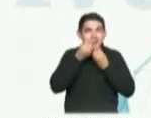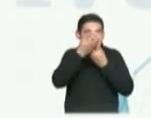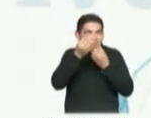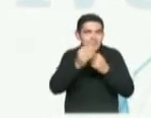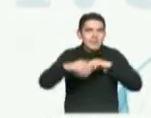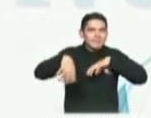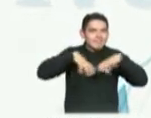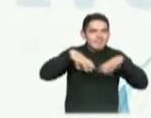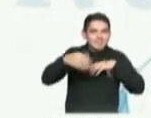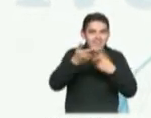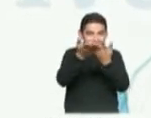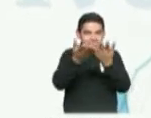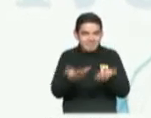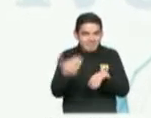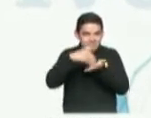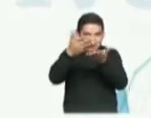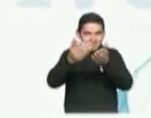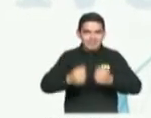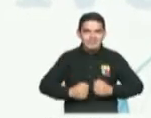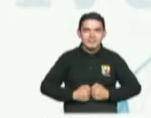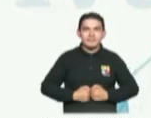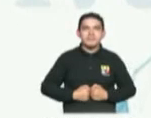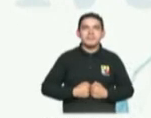para ustedes ya regresamos